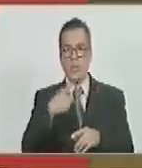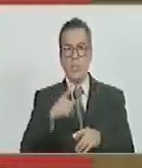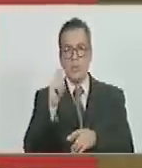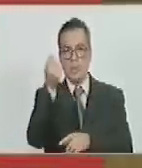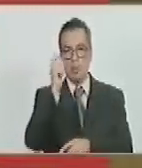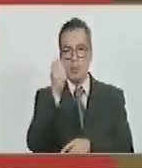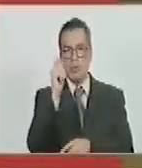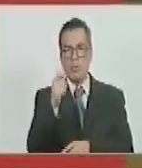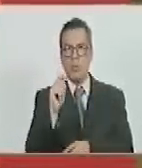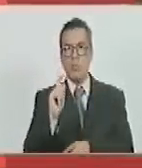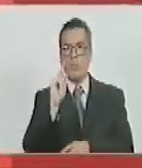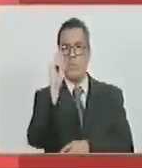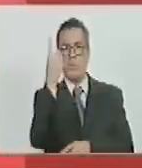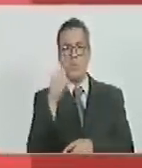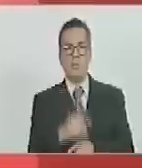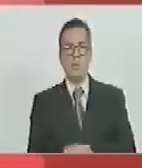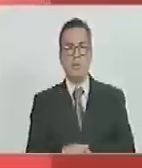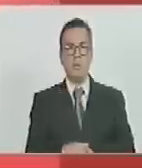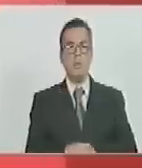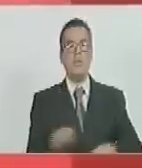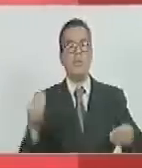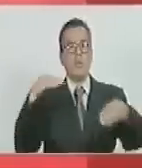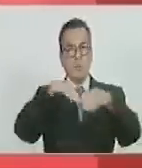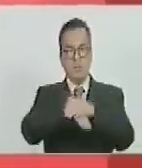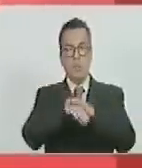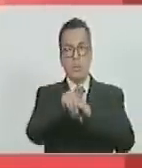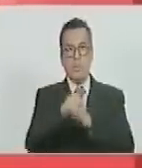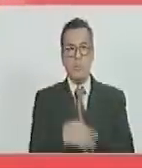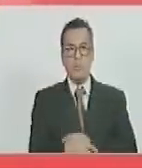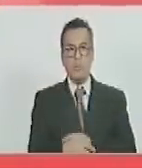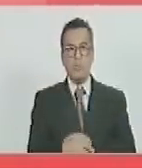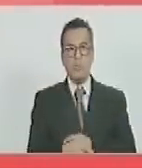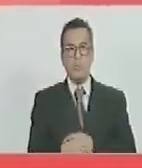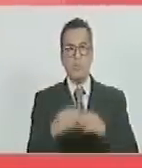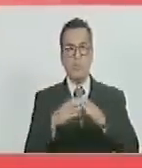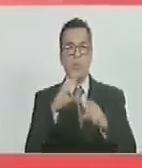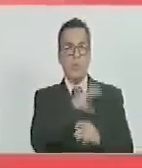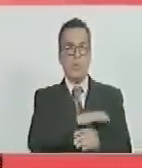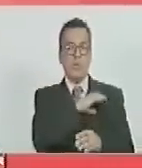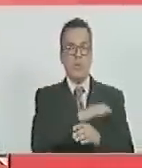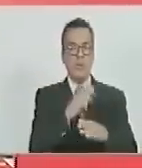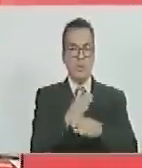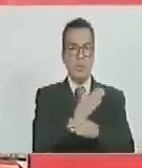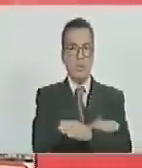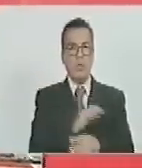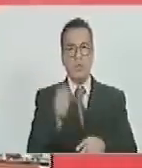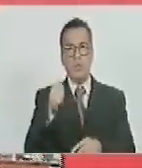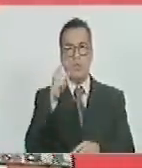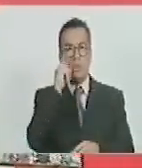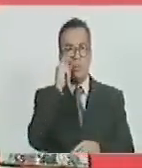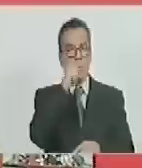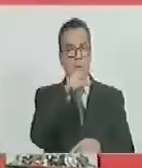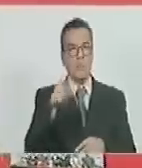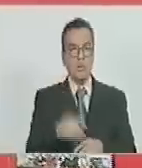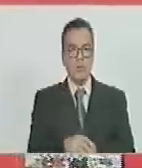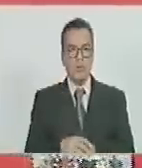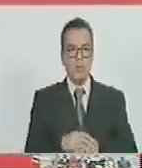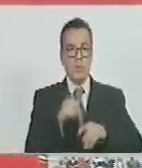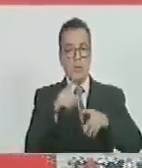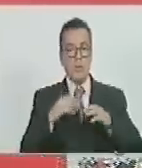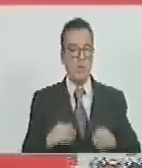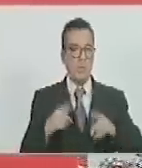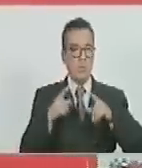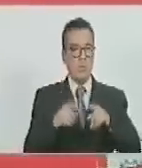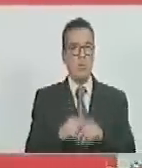tarea prioritaria, la de incorporar a esa comisión preliminar a 10 ciudadanos para que de esa